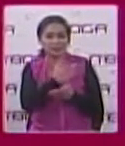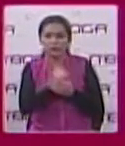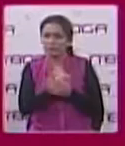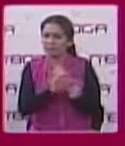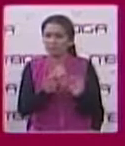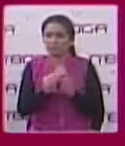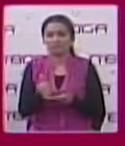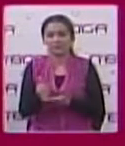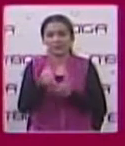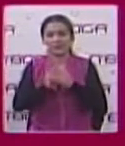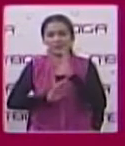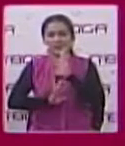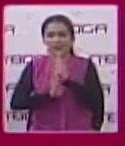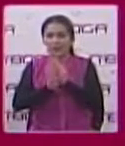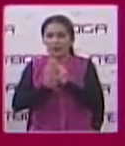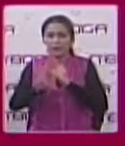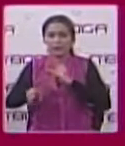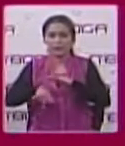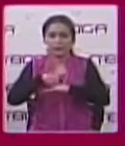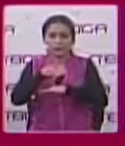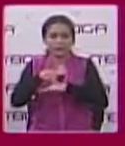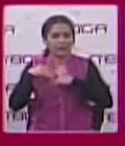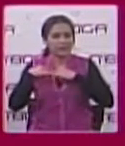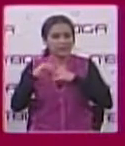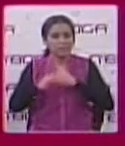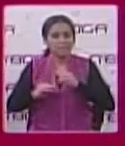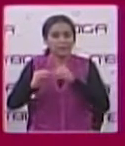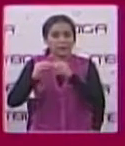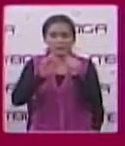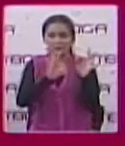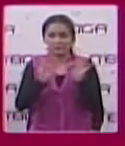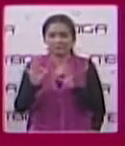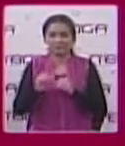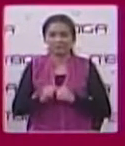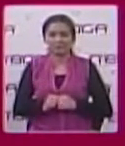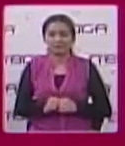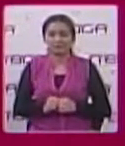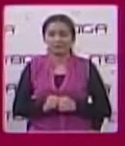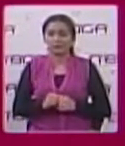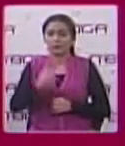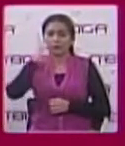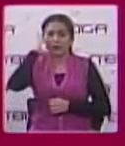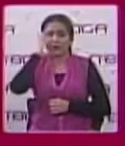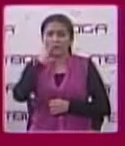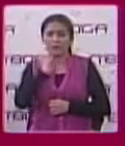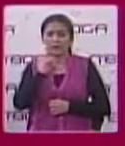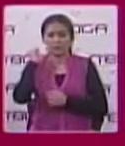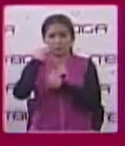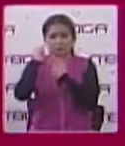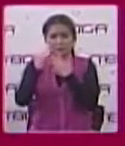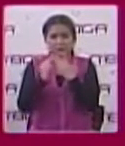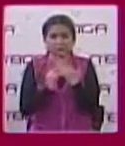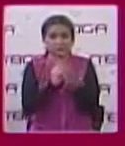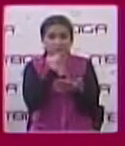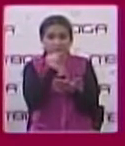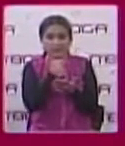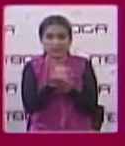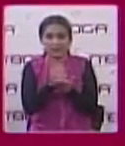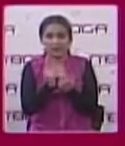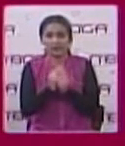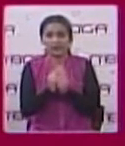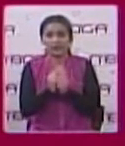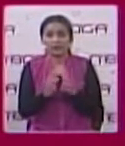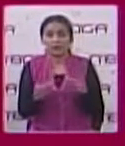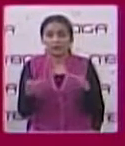constantemente profesionalmente y personalmente. Dentro de su amplia experiencia laboral, se destaca su participación en el Fondo